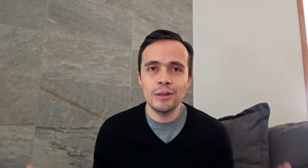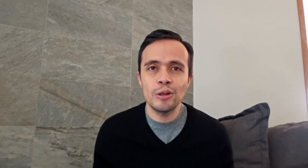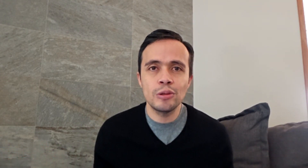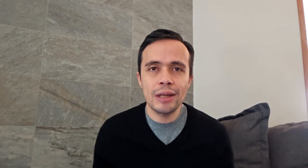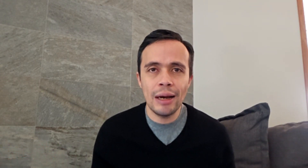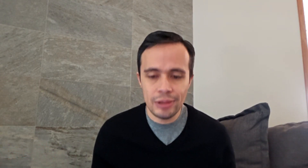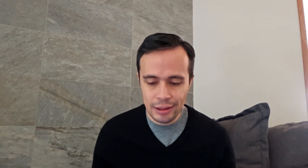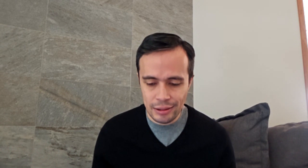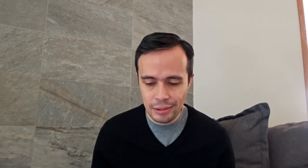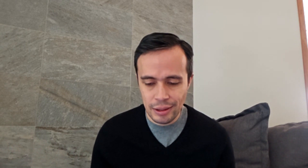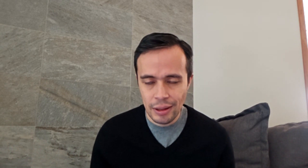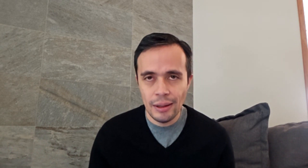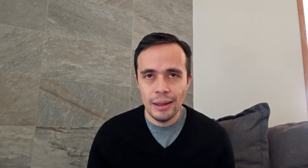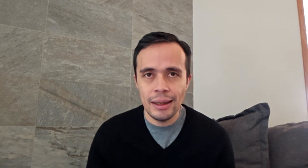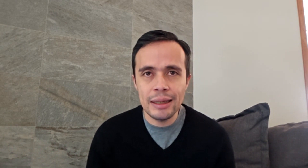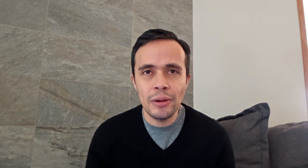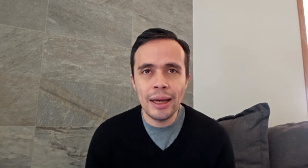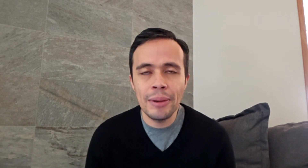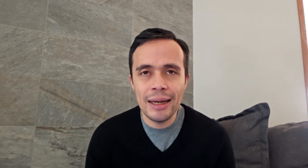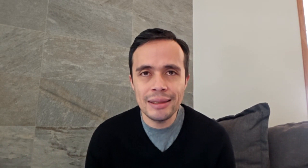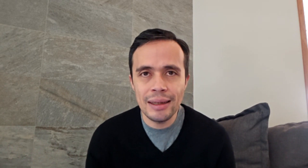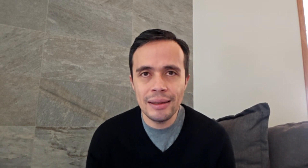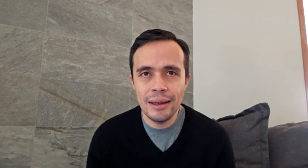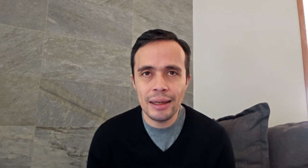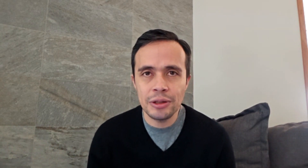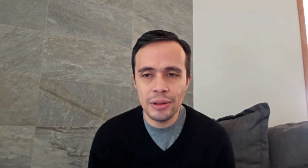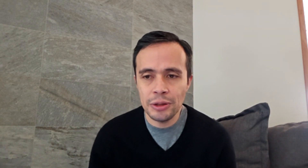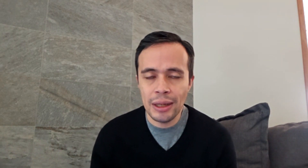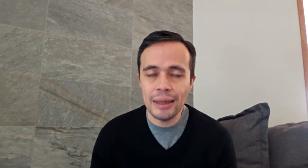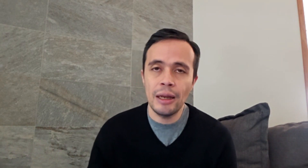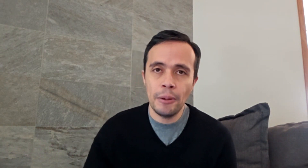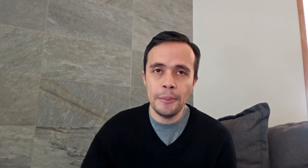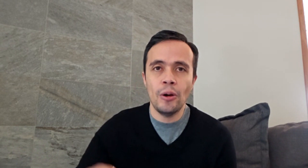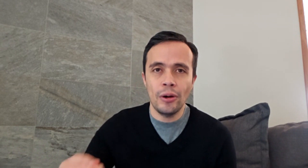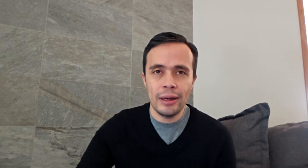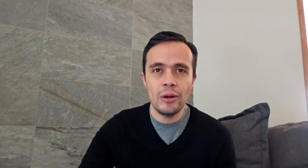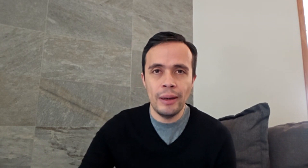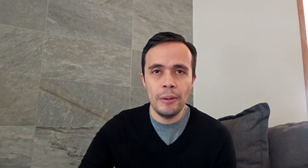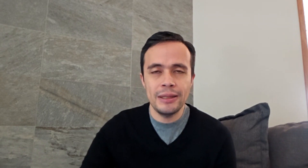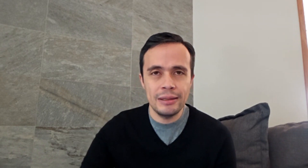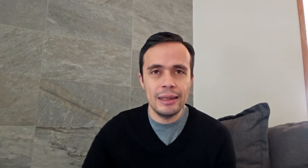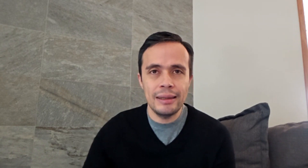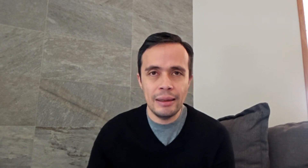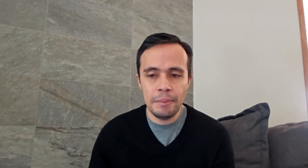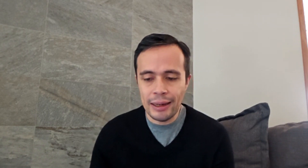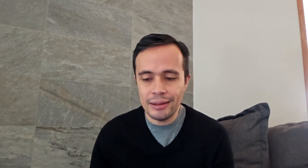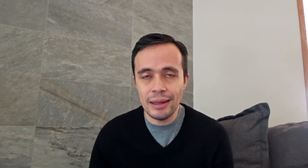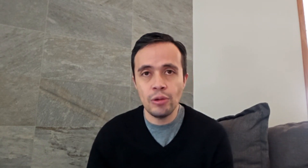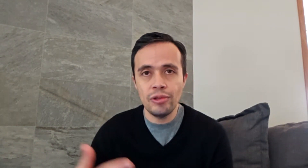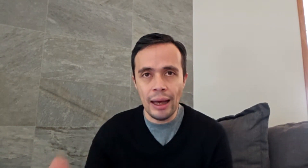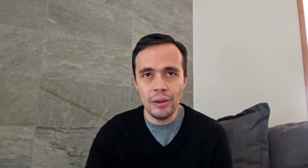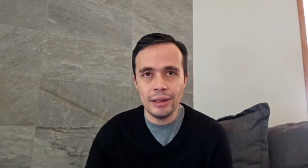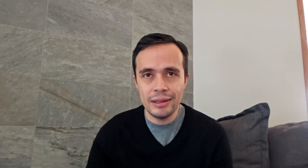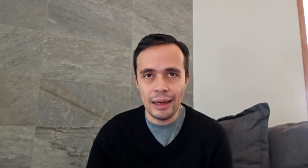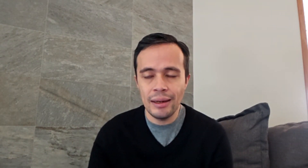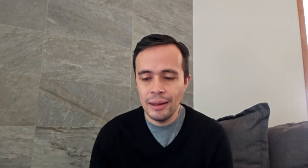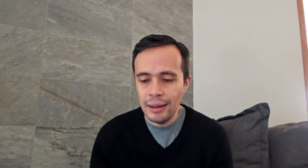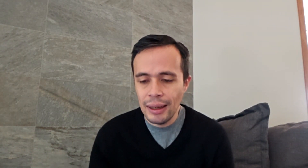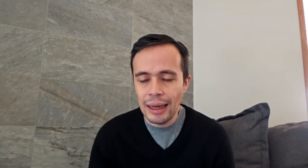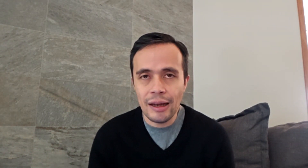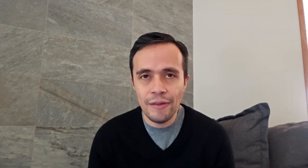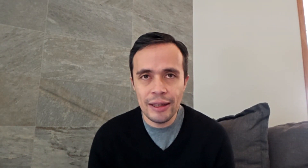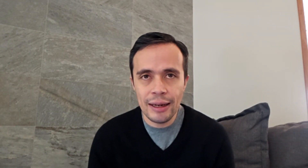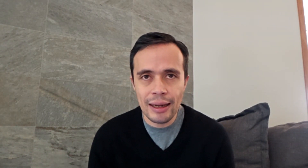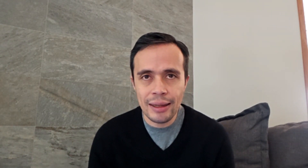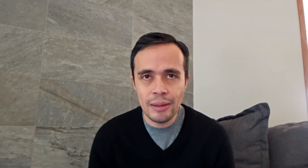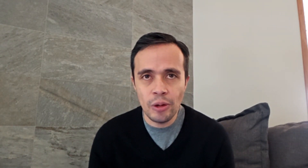vean cuáles son sus causas, qué es lo que abrazan en Acción Nacional, y el propio Jorge Romero, presidente del PAN, está acusado de ser